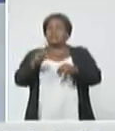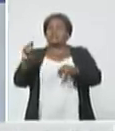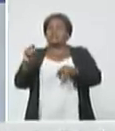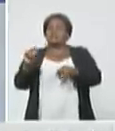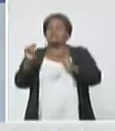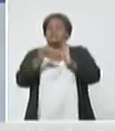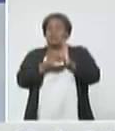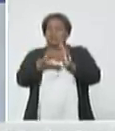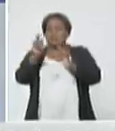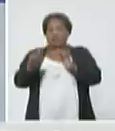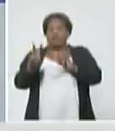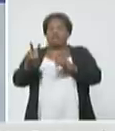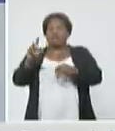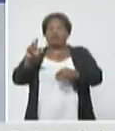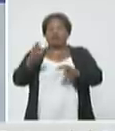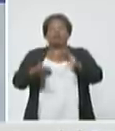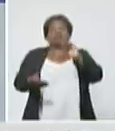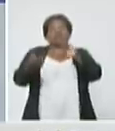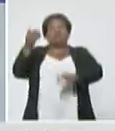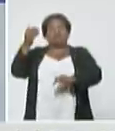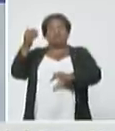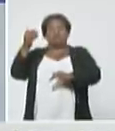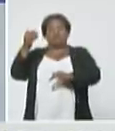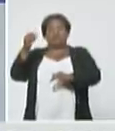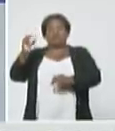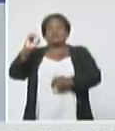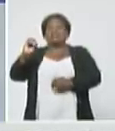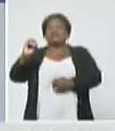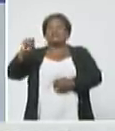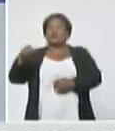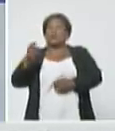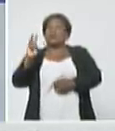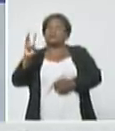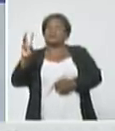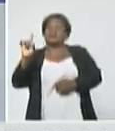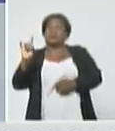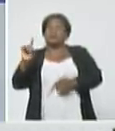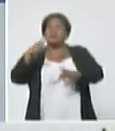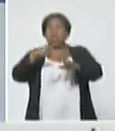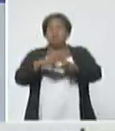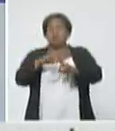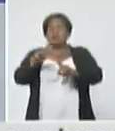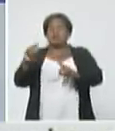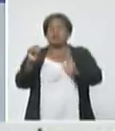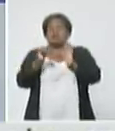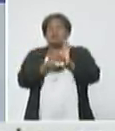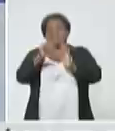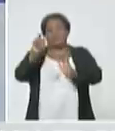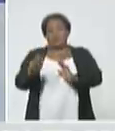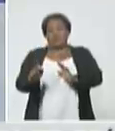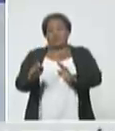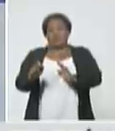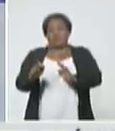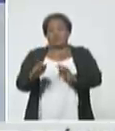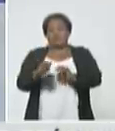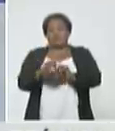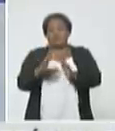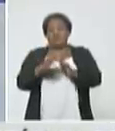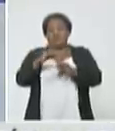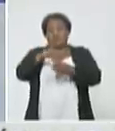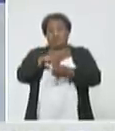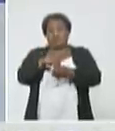se incrementa a 0,39 por 100.000 habitantes. En